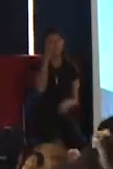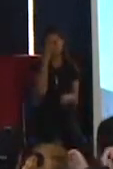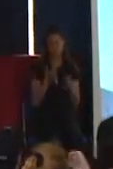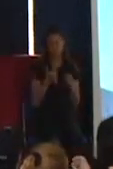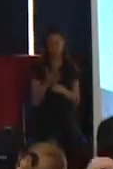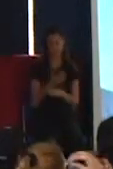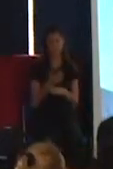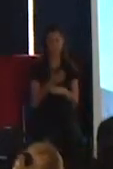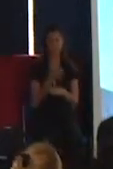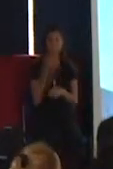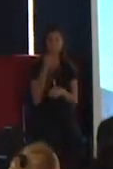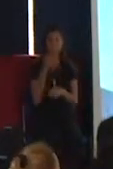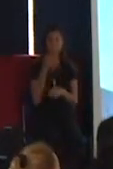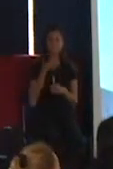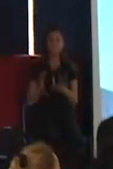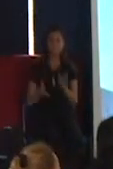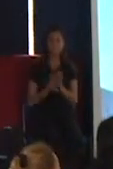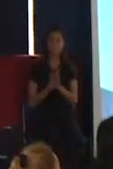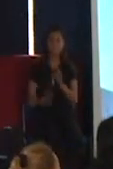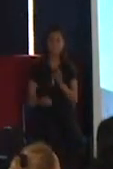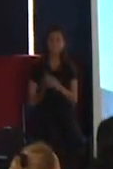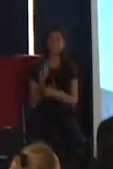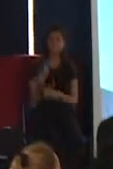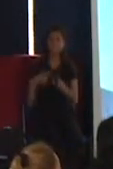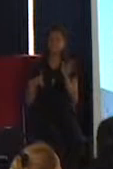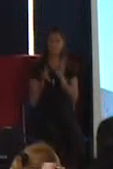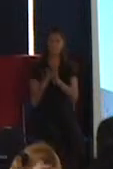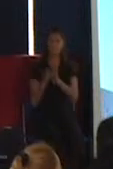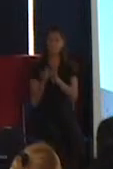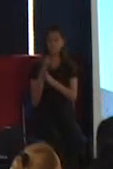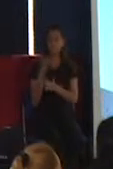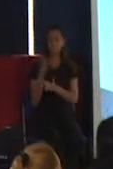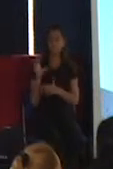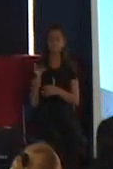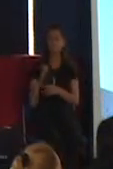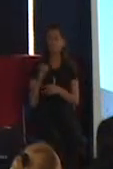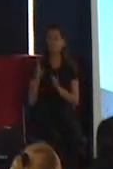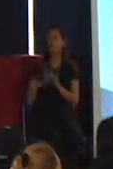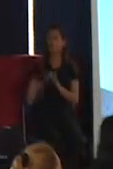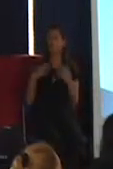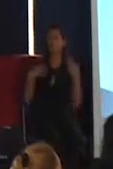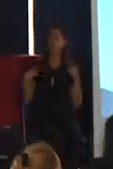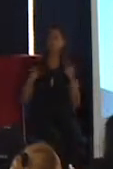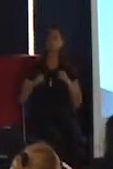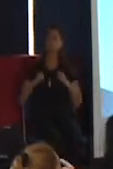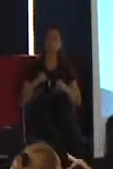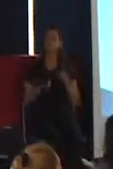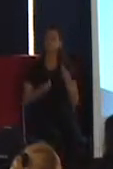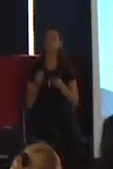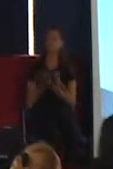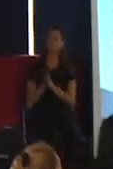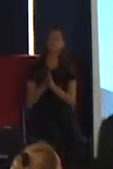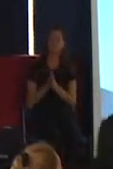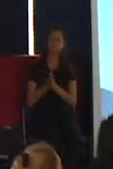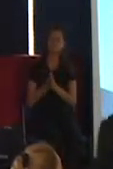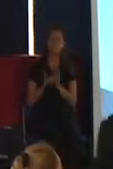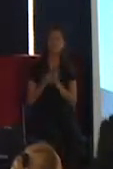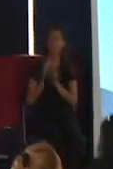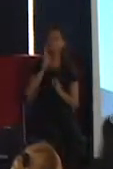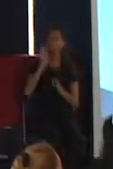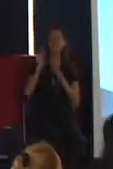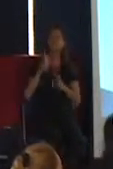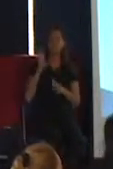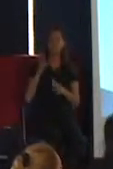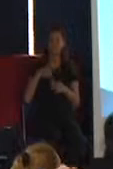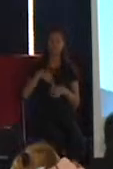cuando sale una ley, sale la ley y empieza todo el mundo a correr, ¿sí? Porque tenemos que ir en cumplimiento de esa